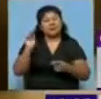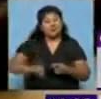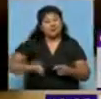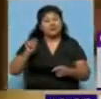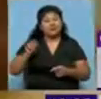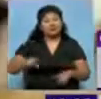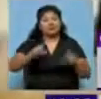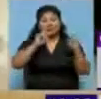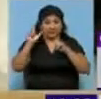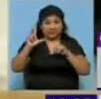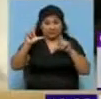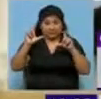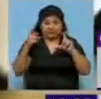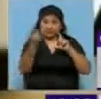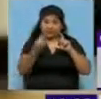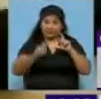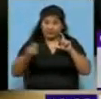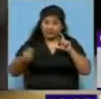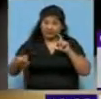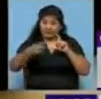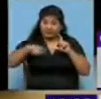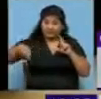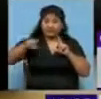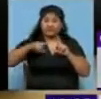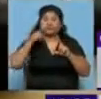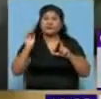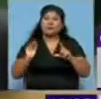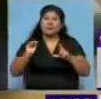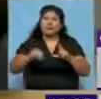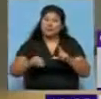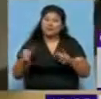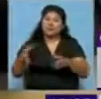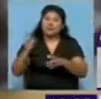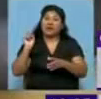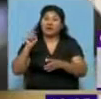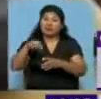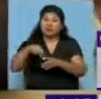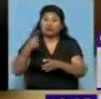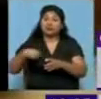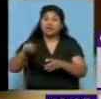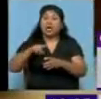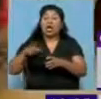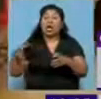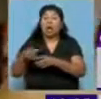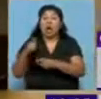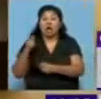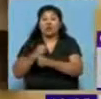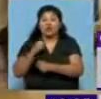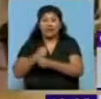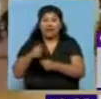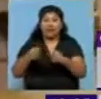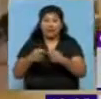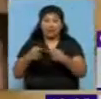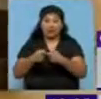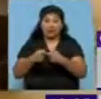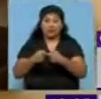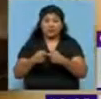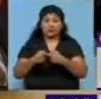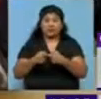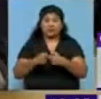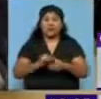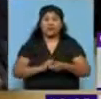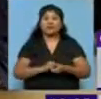con una mesa central que estamos viendo, incluso la central obrera. Claro, exactamente. Los sindicalistas que dijeron nosotros tenemos nuestro candidato.